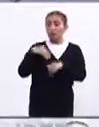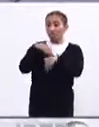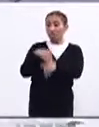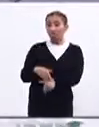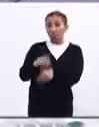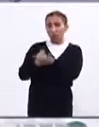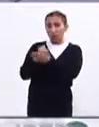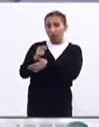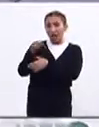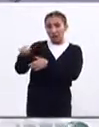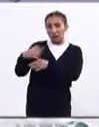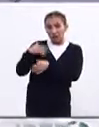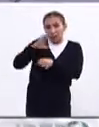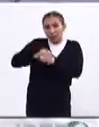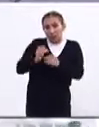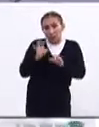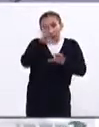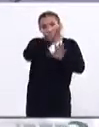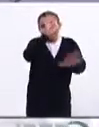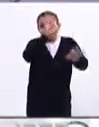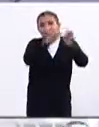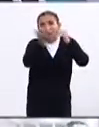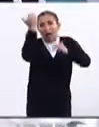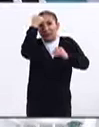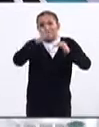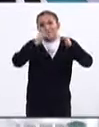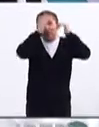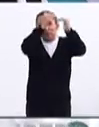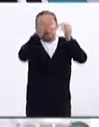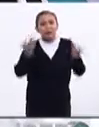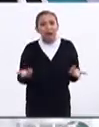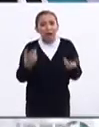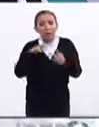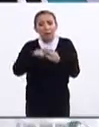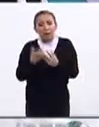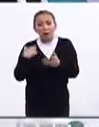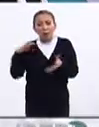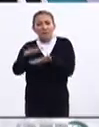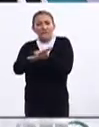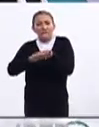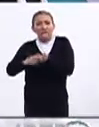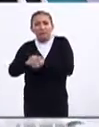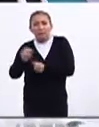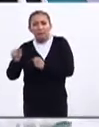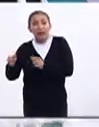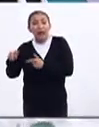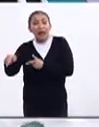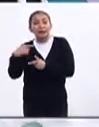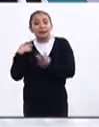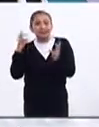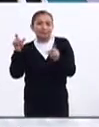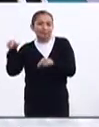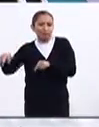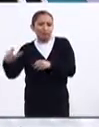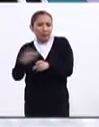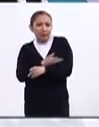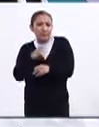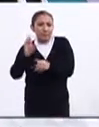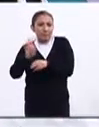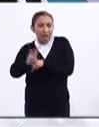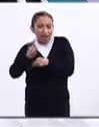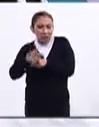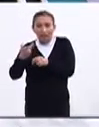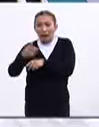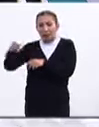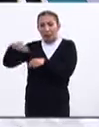de la democracia, que fueron los que les permitieron llegar, en efecto, pues comienzan a descomponer las cosas. Y es el caso precisamente de lo que ocurrió en Venezuela, de